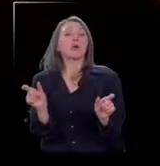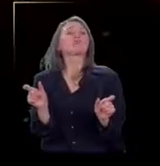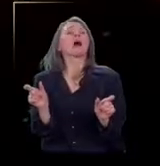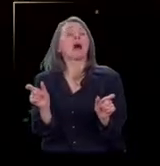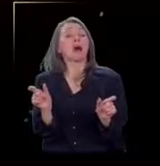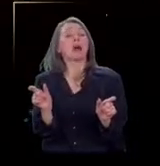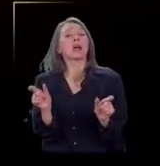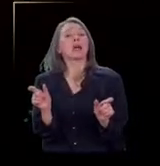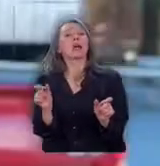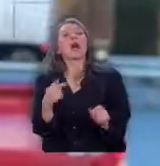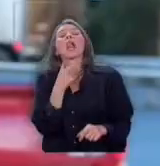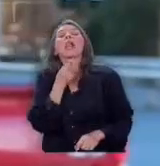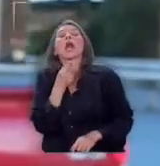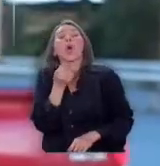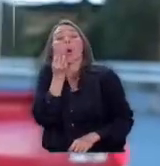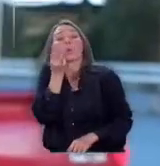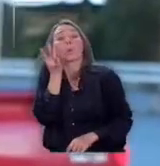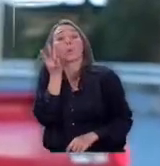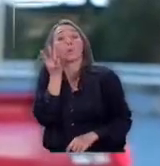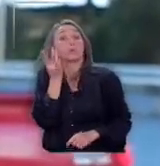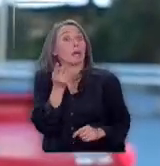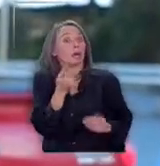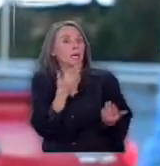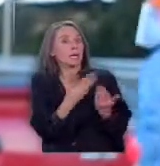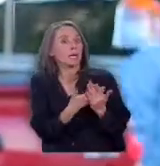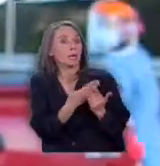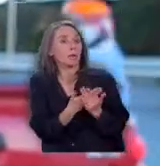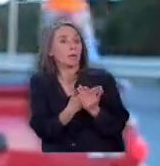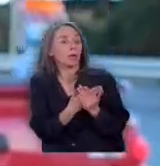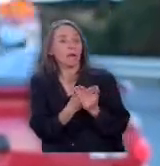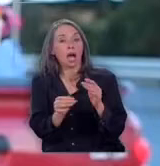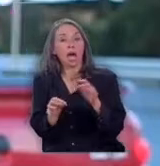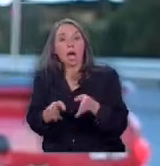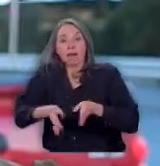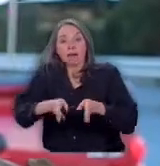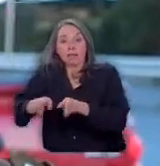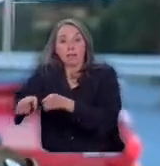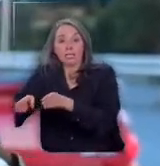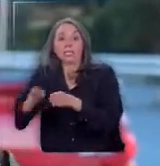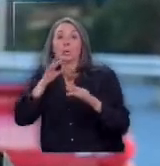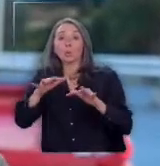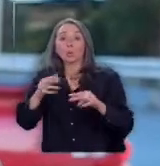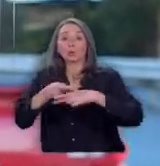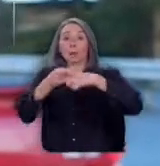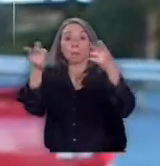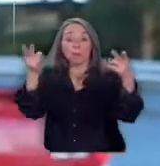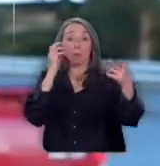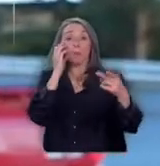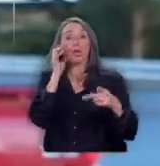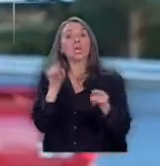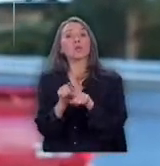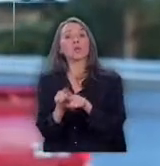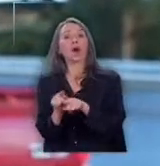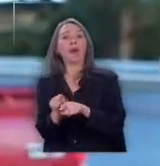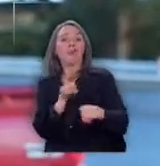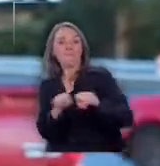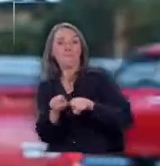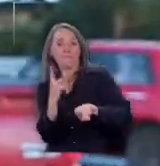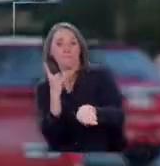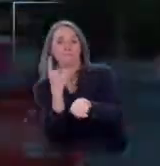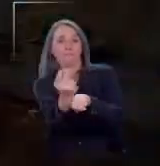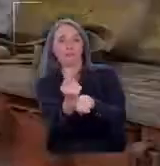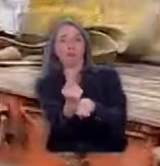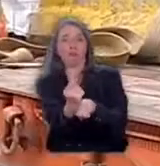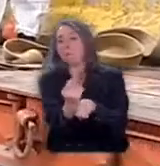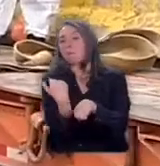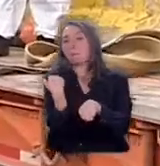como hob izar los bienes nacionales de uso público como que fera una autopista de carrera colocando en riesgo